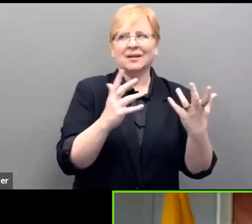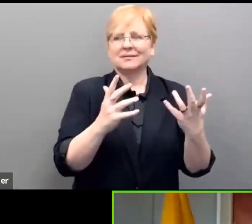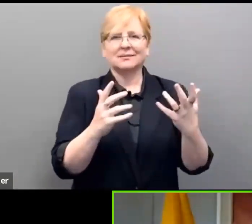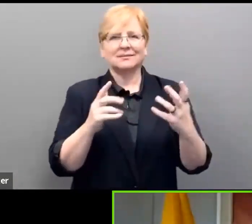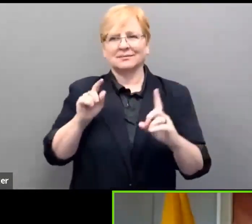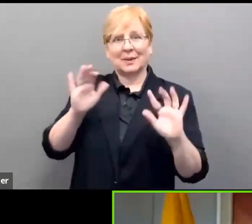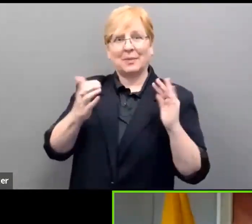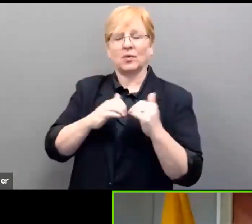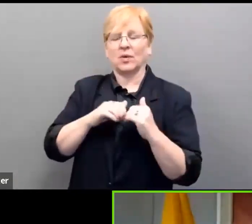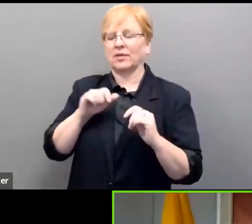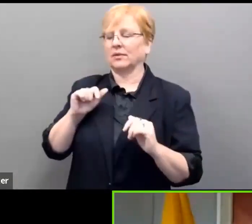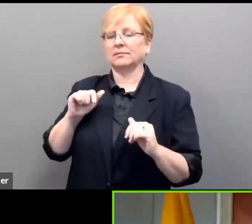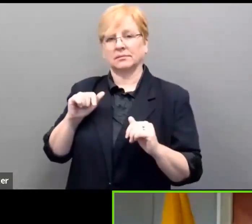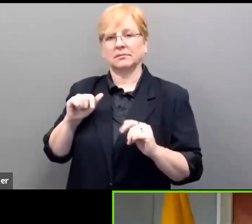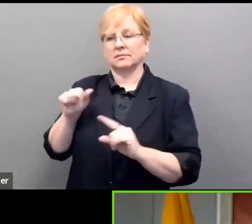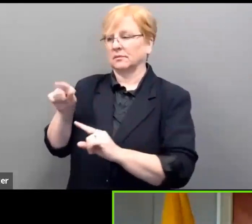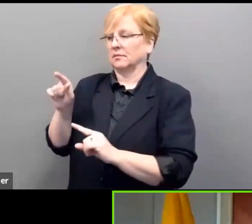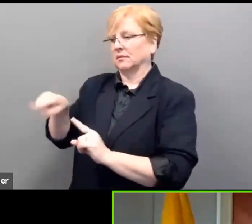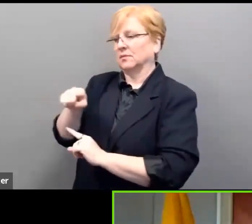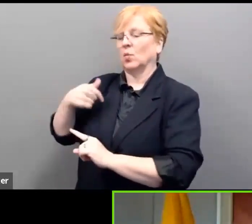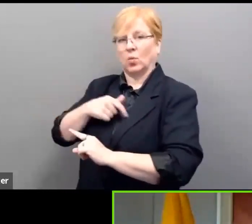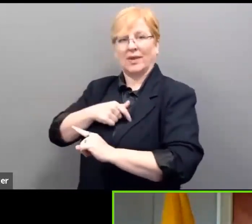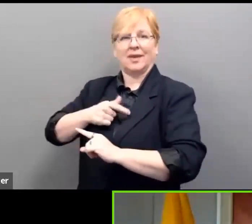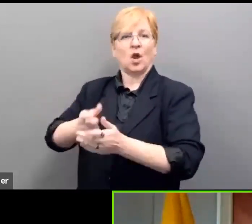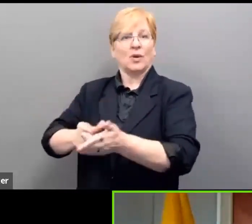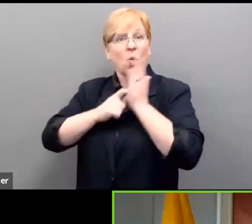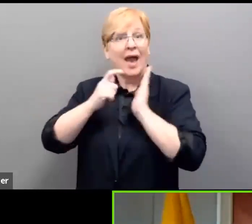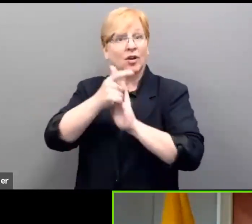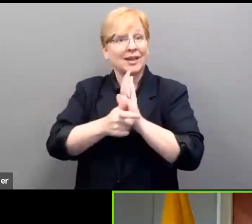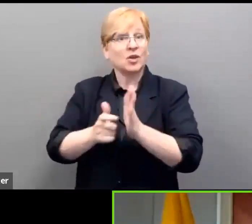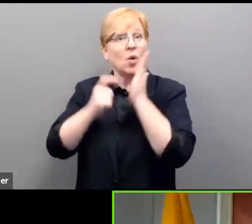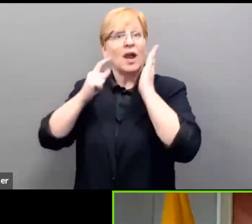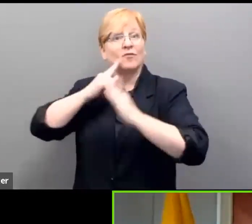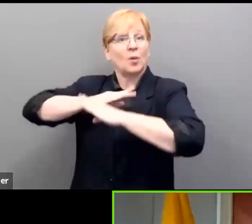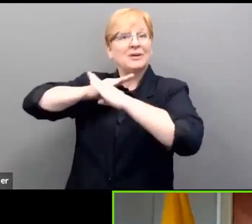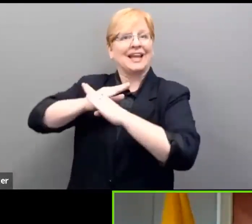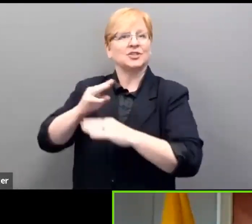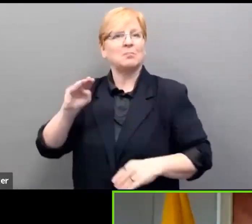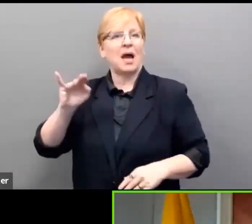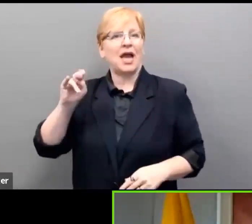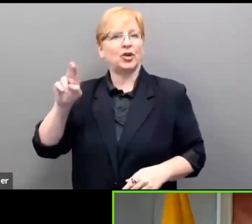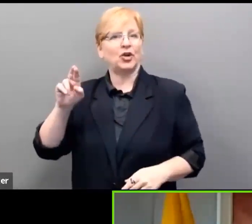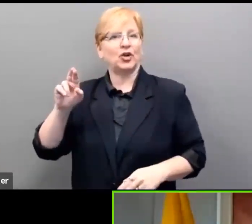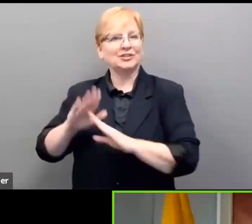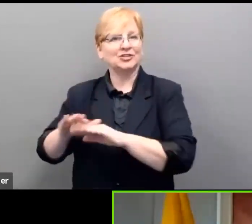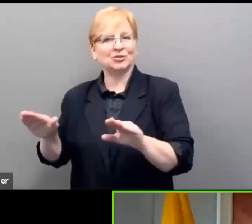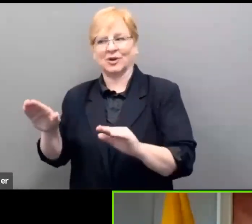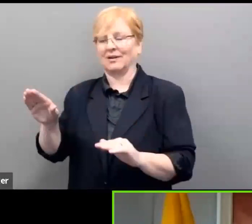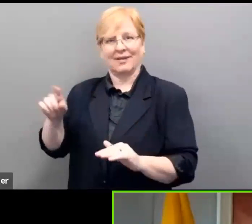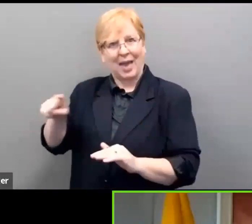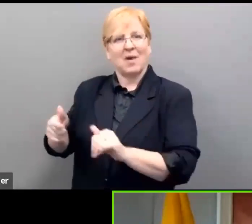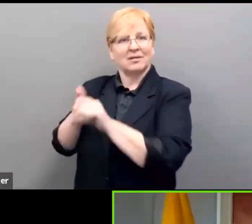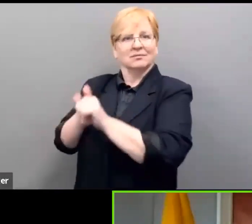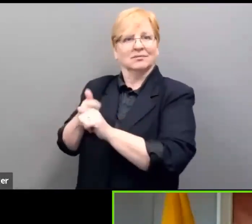alentar, menos que un decreto, pero lo más cerca que podemos llegar en cuanto a lo que nos permiten decretar entre las universidades.